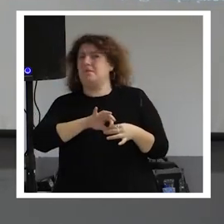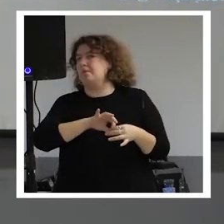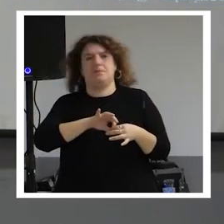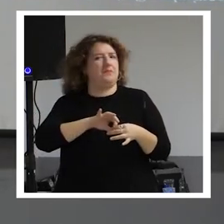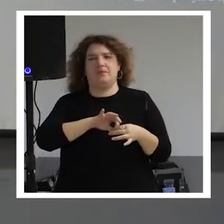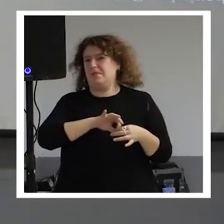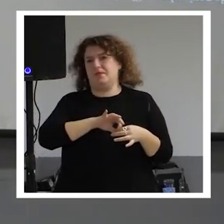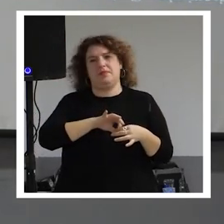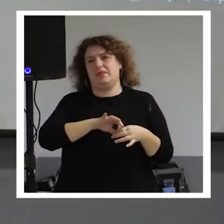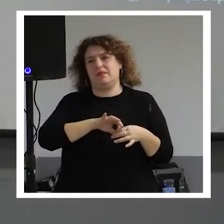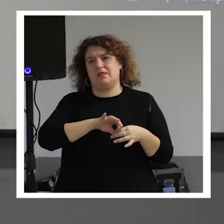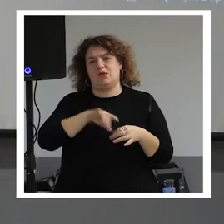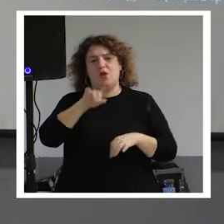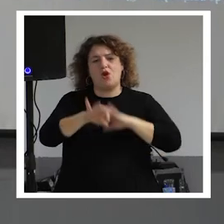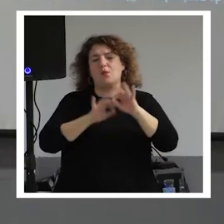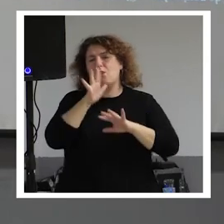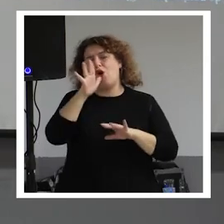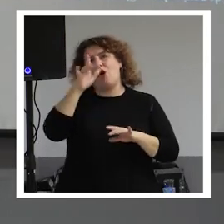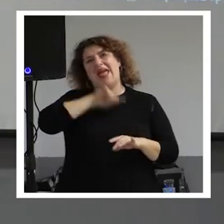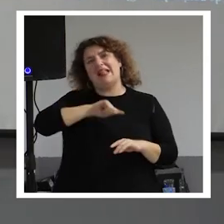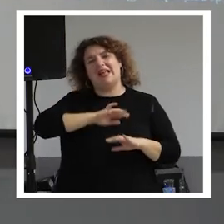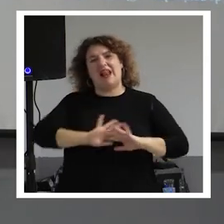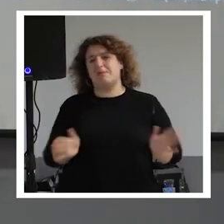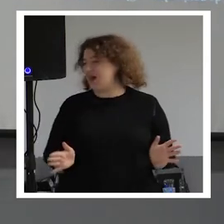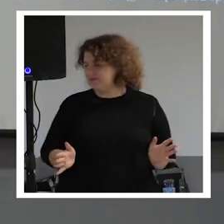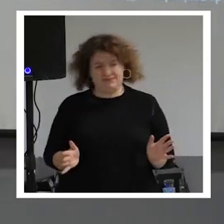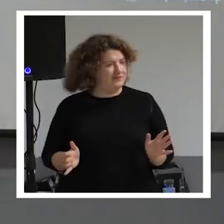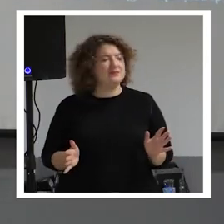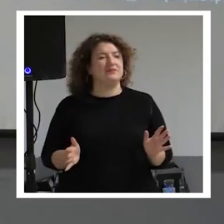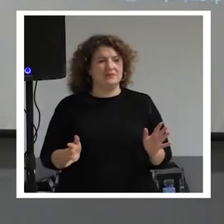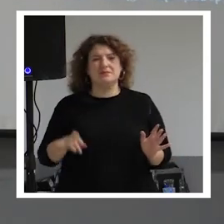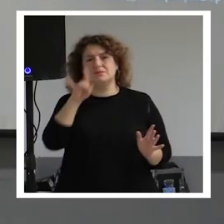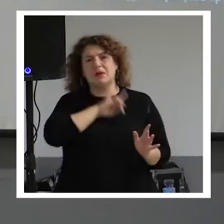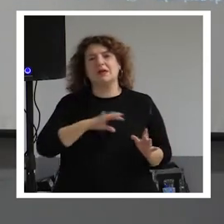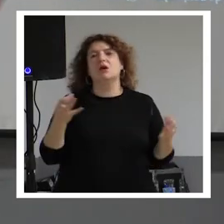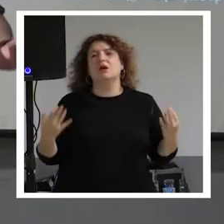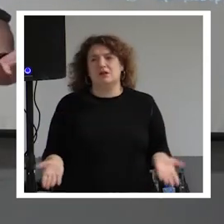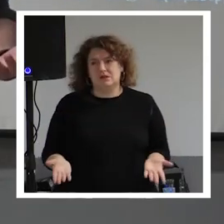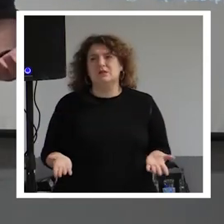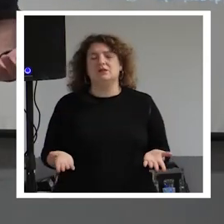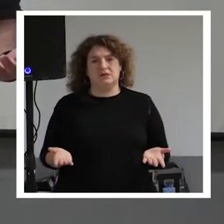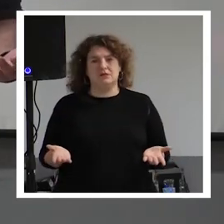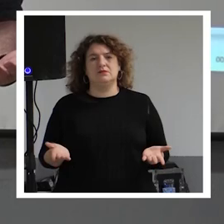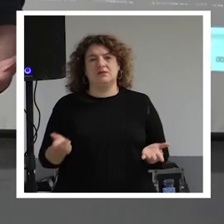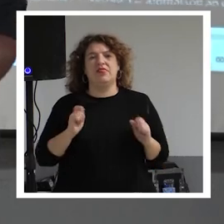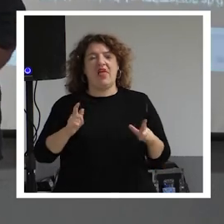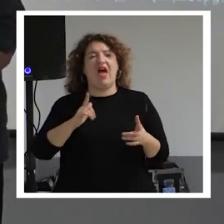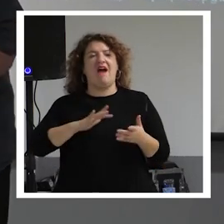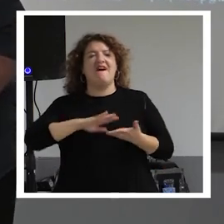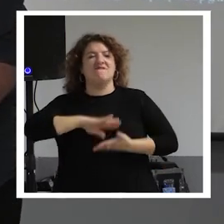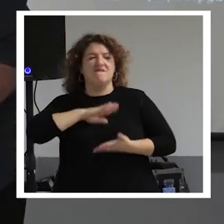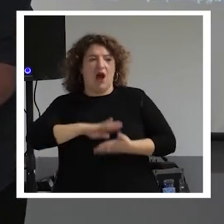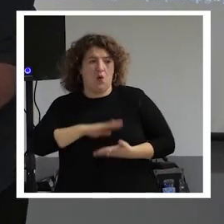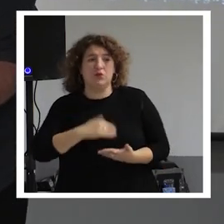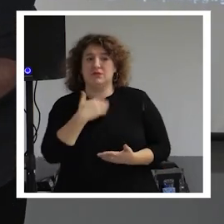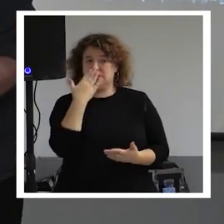barriales en nuestra estructura legal y constitucional no tenían ninguna facultad ir a la asamblea era un asunto ético pero no se le